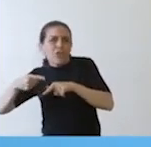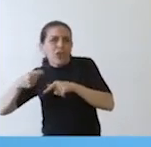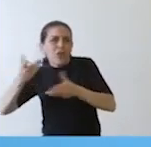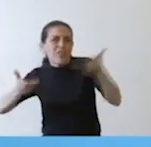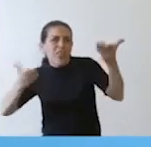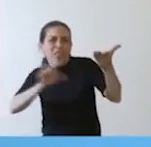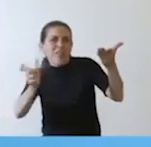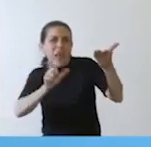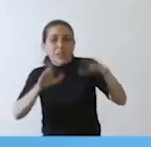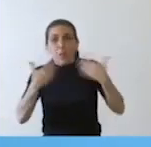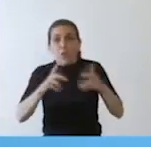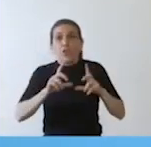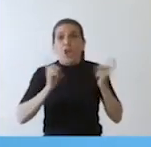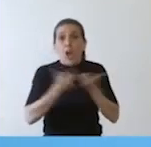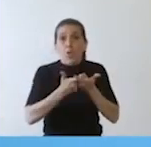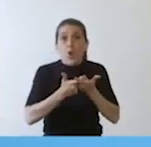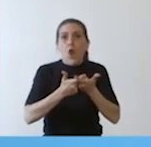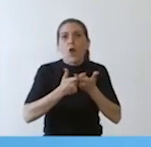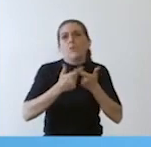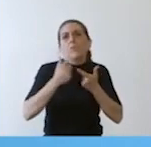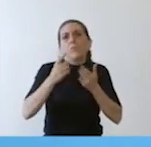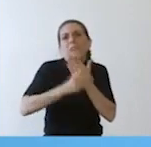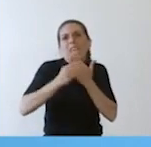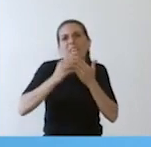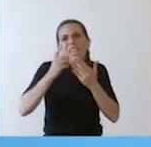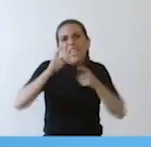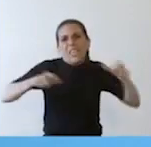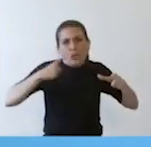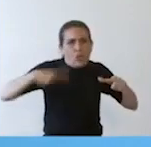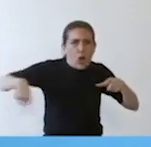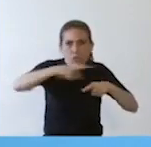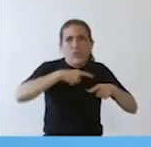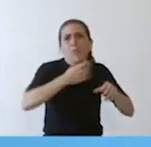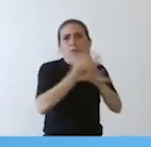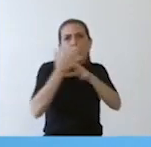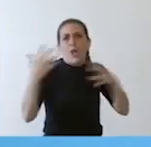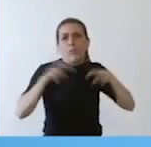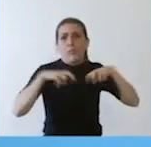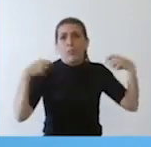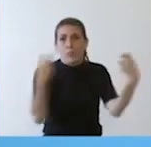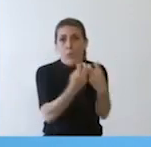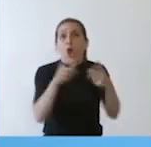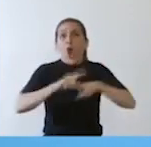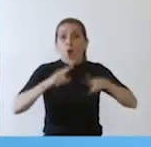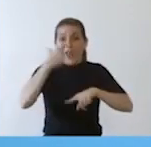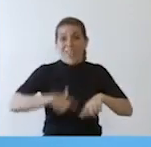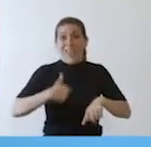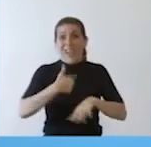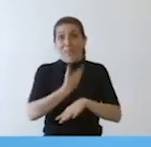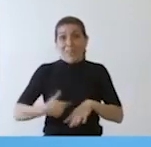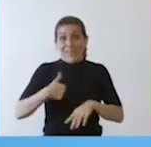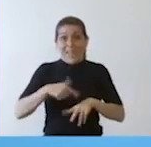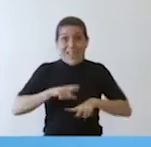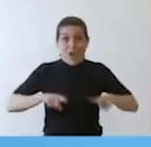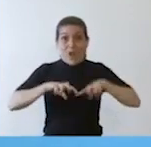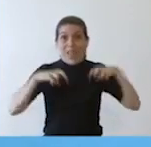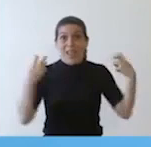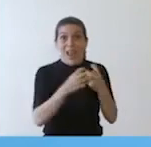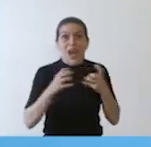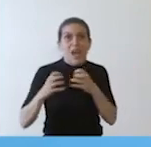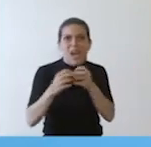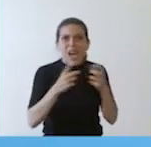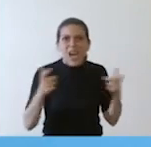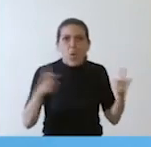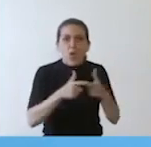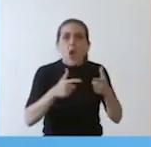tenido en esta reunión interministerial y con los expertos, que fue coordinada por el señor presidente, está puesta en la preocupación por